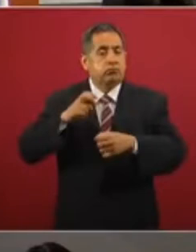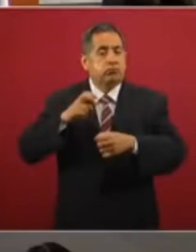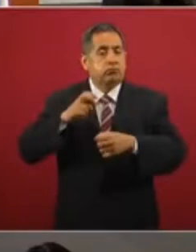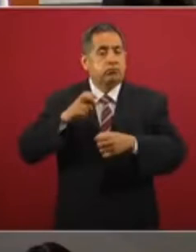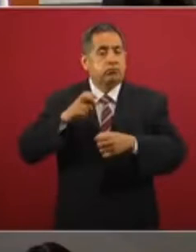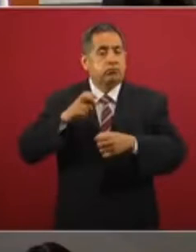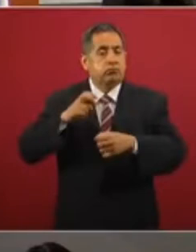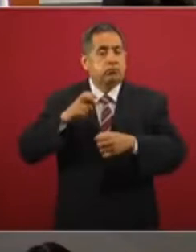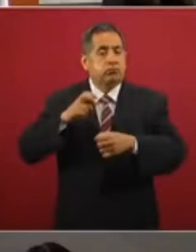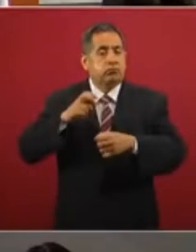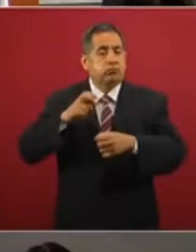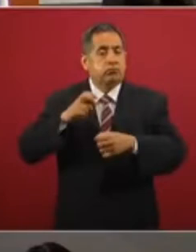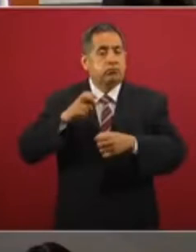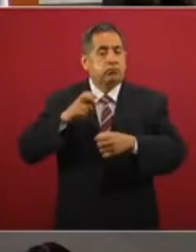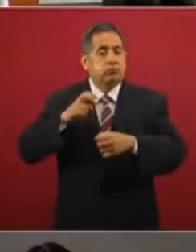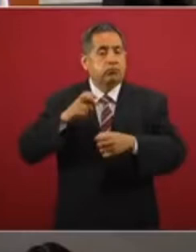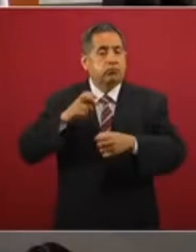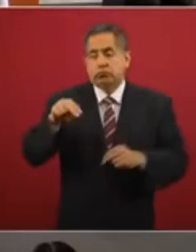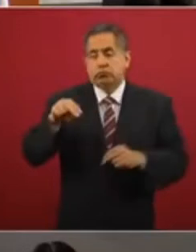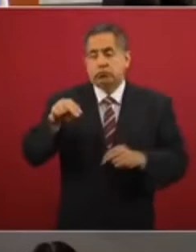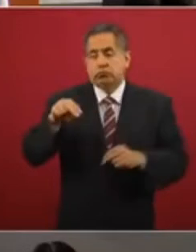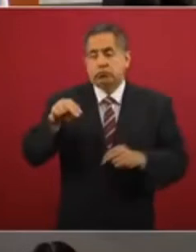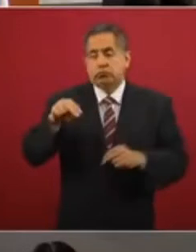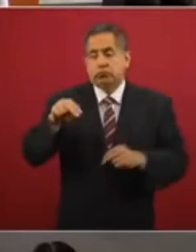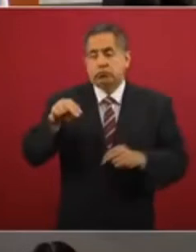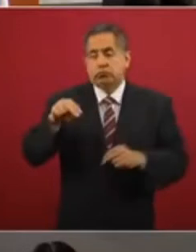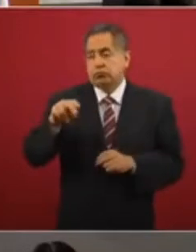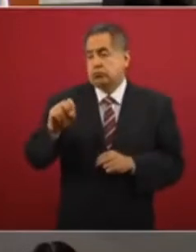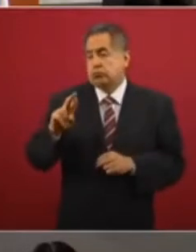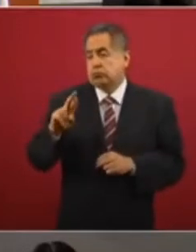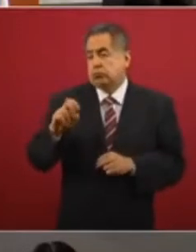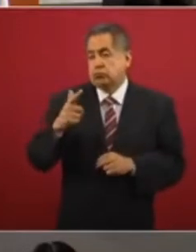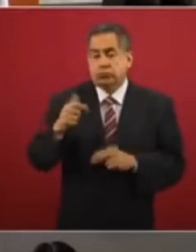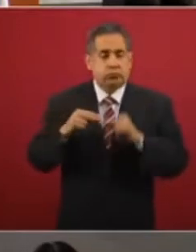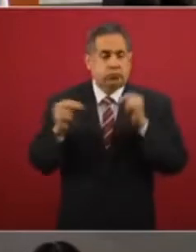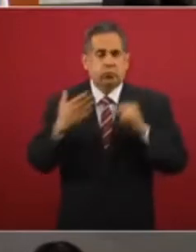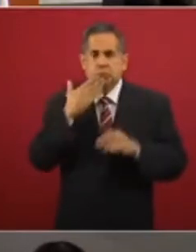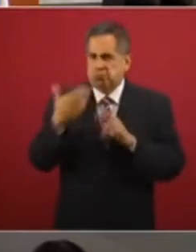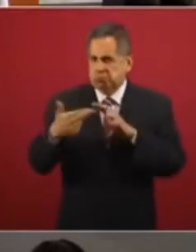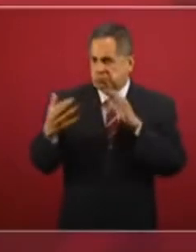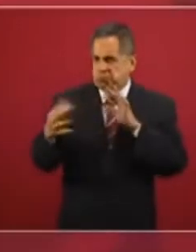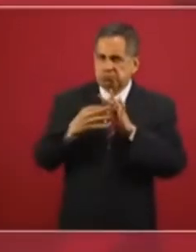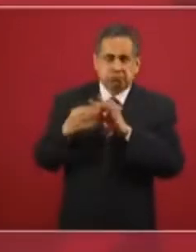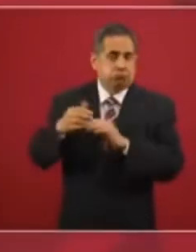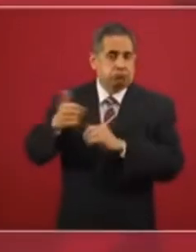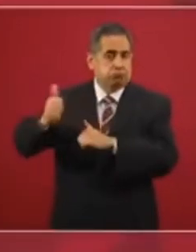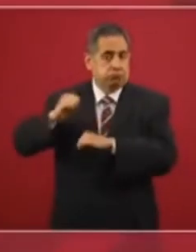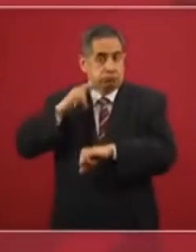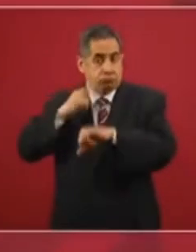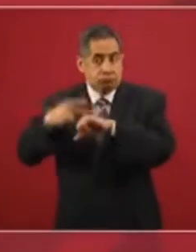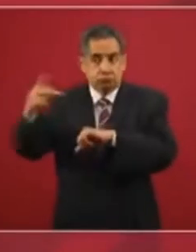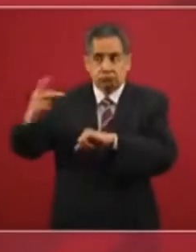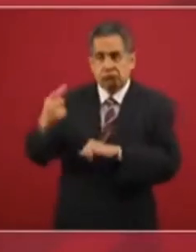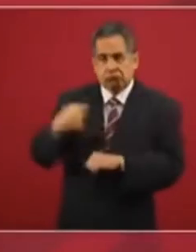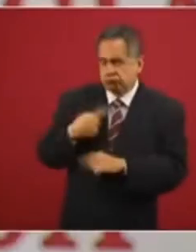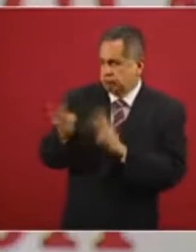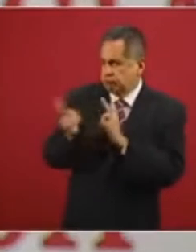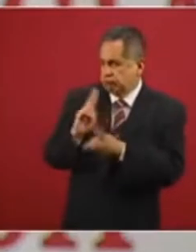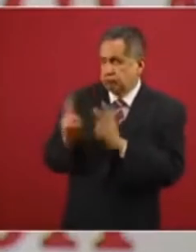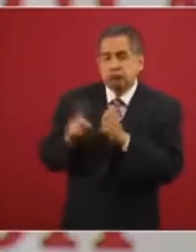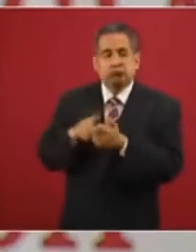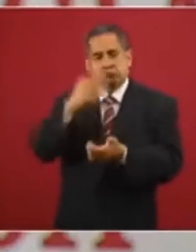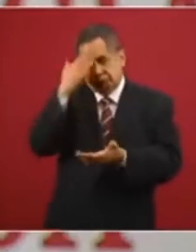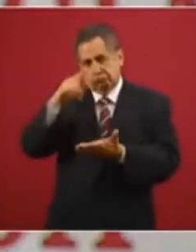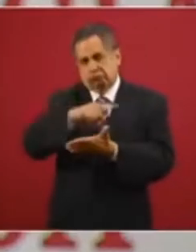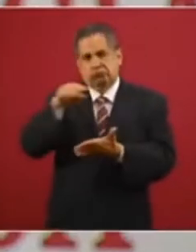Norway's Prime Minister. Noruega tenemos una espléndida relación también. Como ustedes saben, en Oslo está la